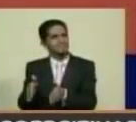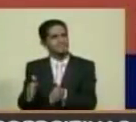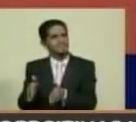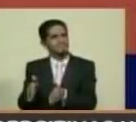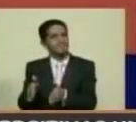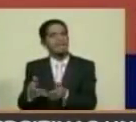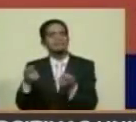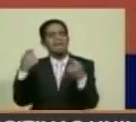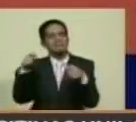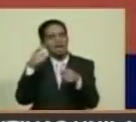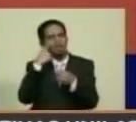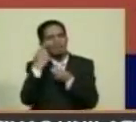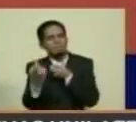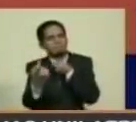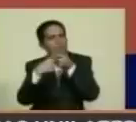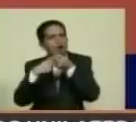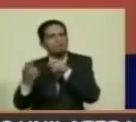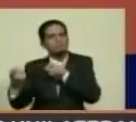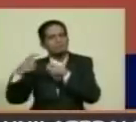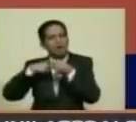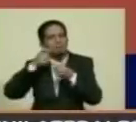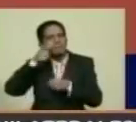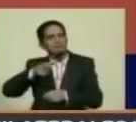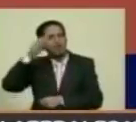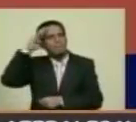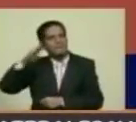reclutar oficiales, etcétera.